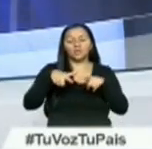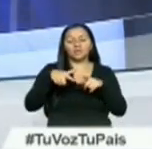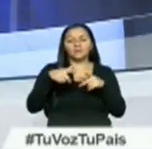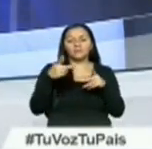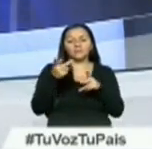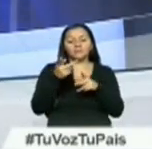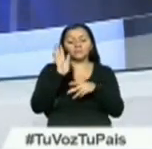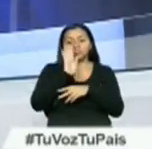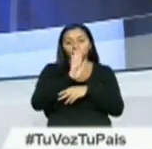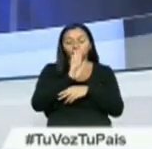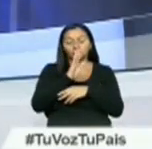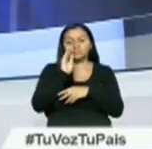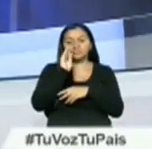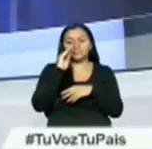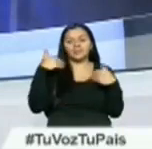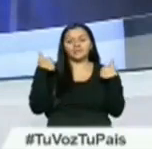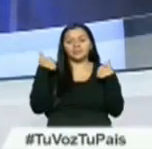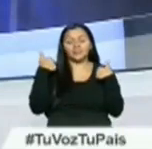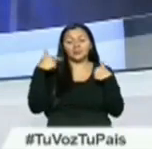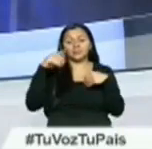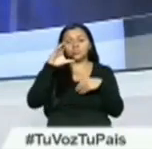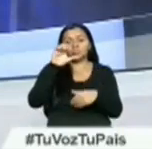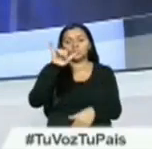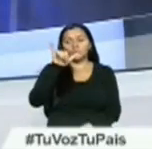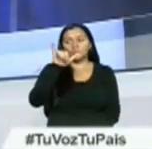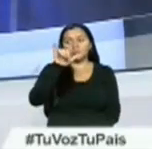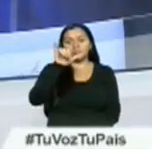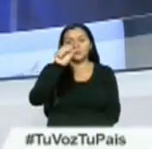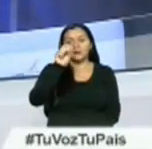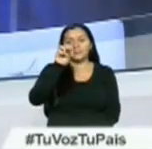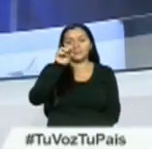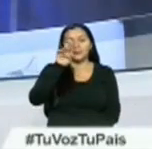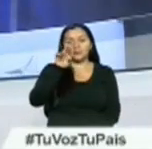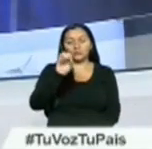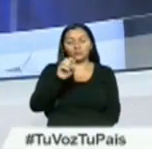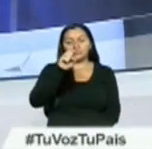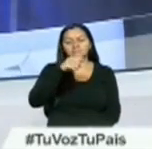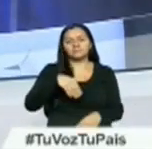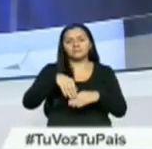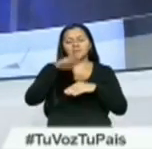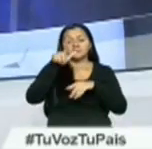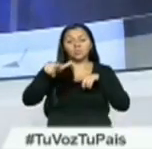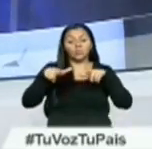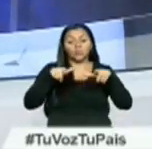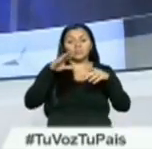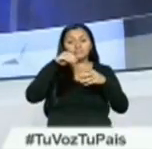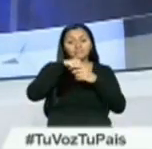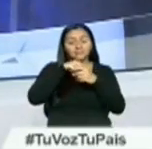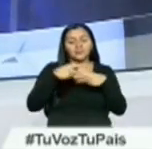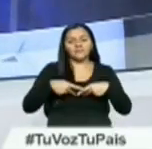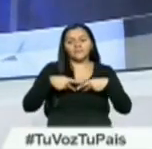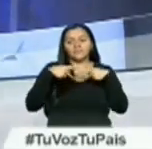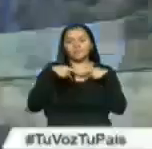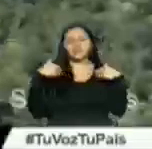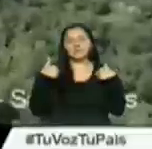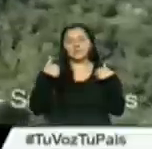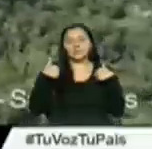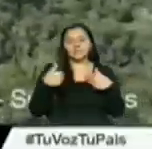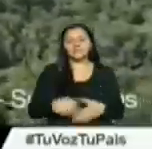Faunística Cuyabeno. Se trata de un lugar mágico, hogar de una de las más grandes concentraciones de vida salvaje.